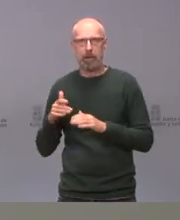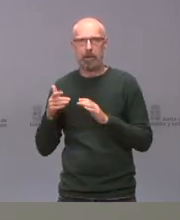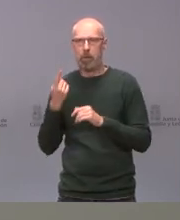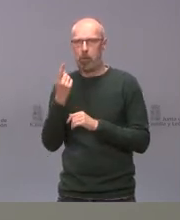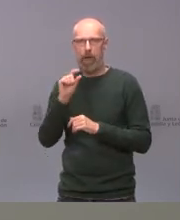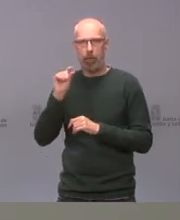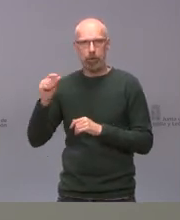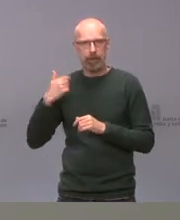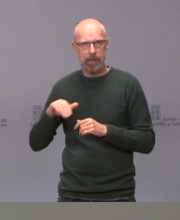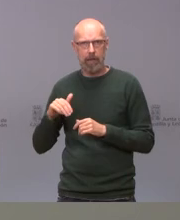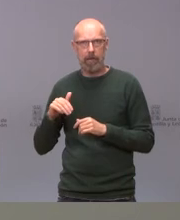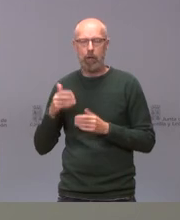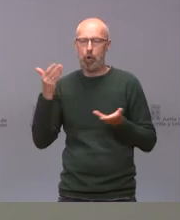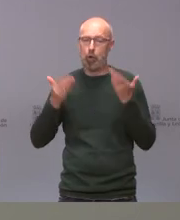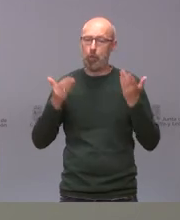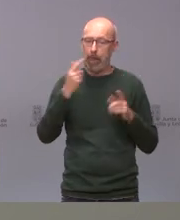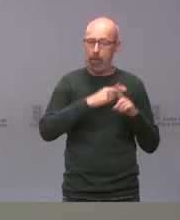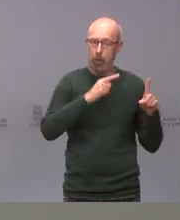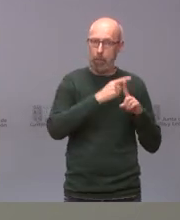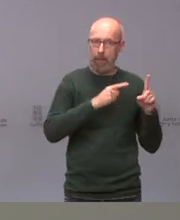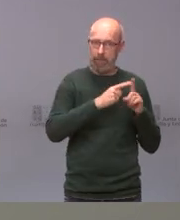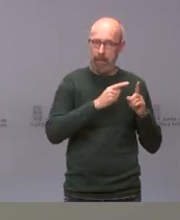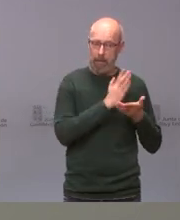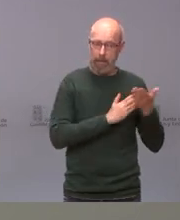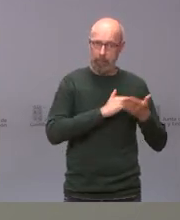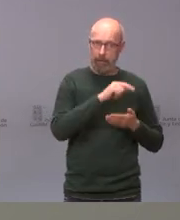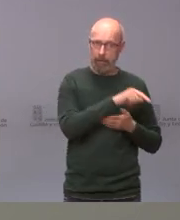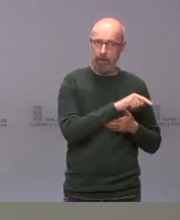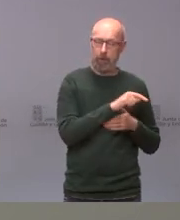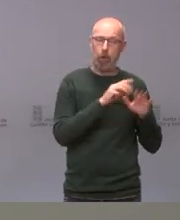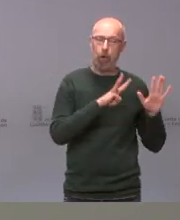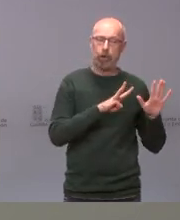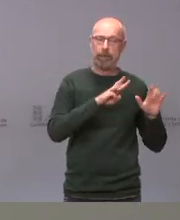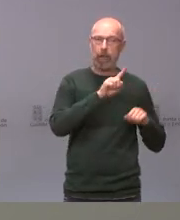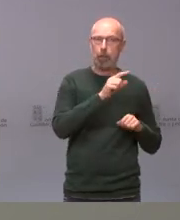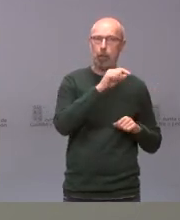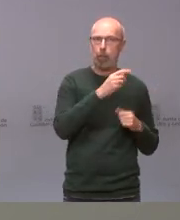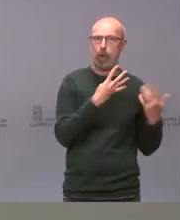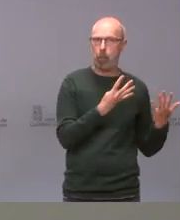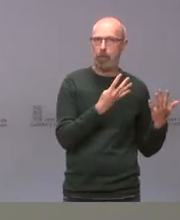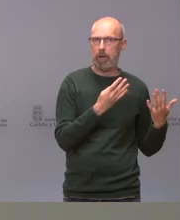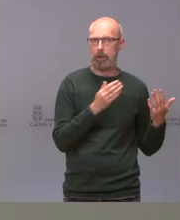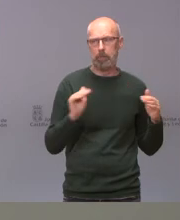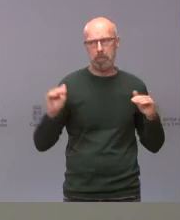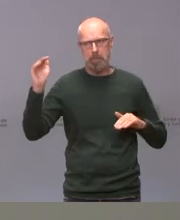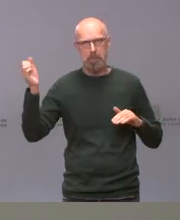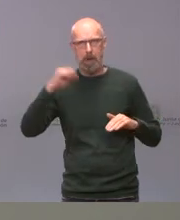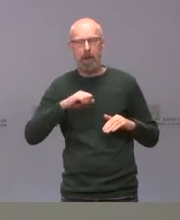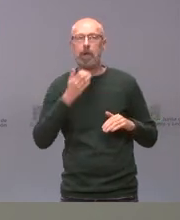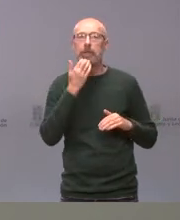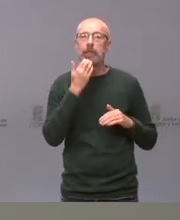dosis, comparada con la media a nivel de la comunidad autónoma, que es el 81,9. Pero si vamos a mayores de 70, está con